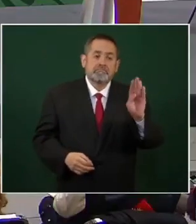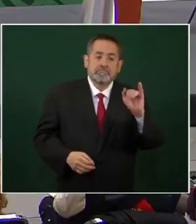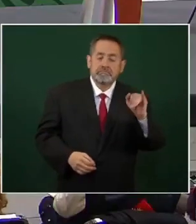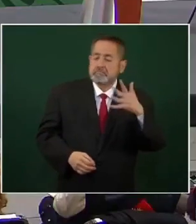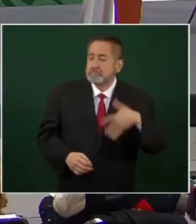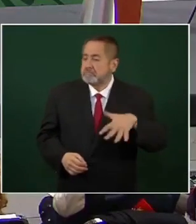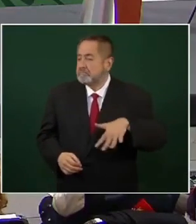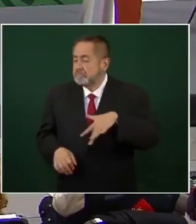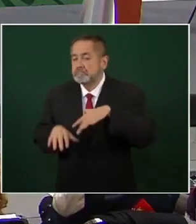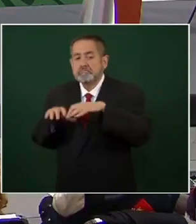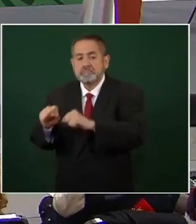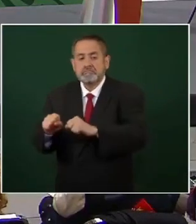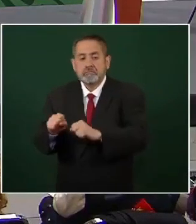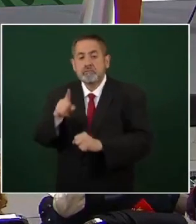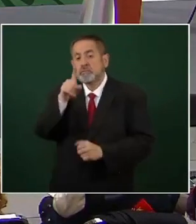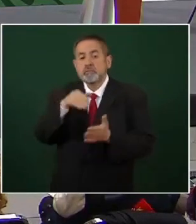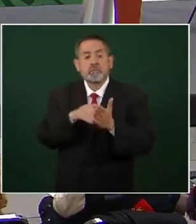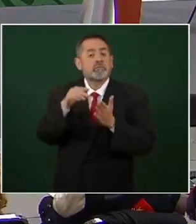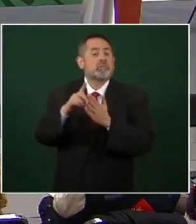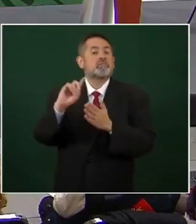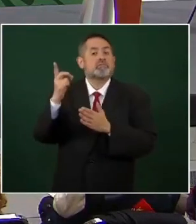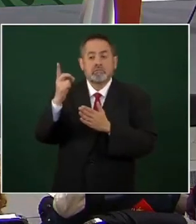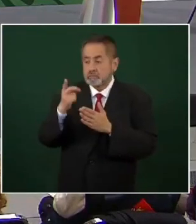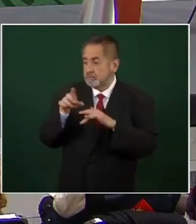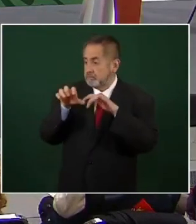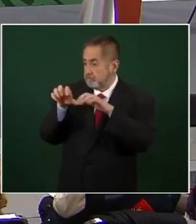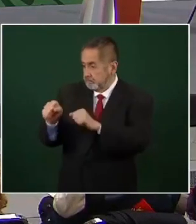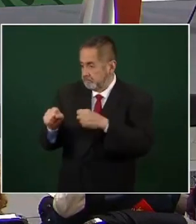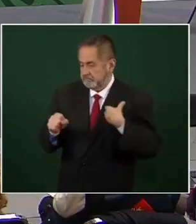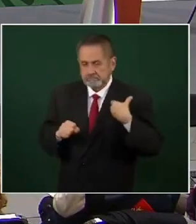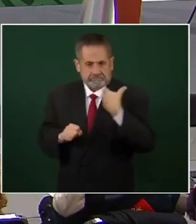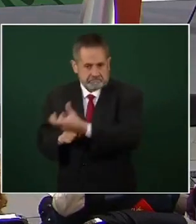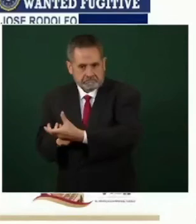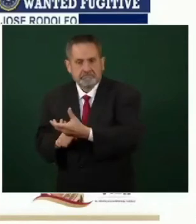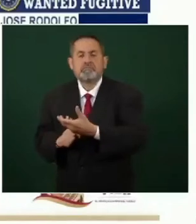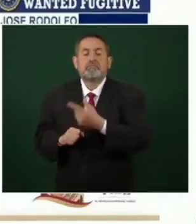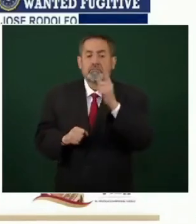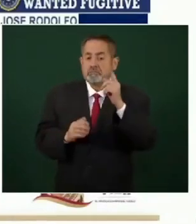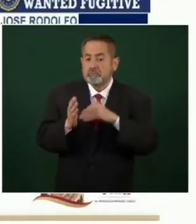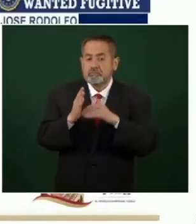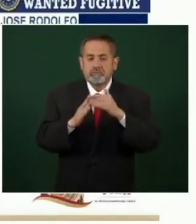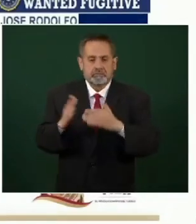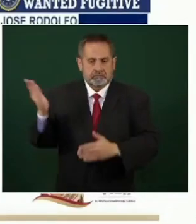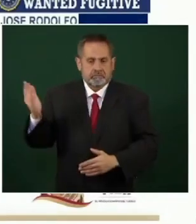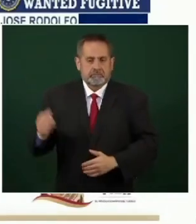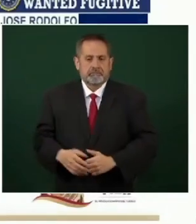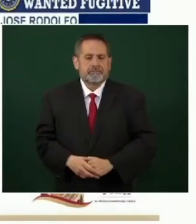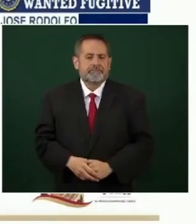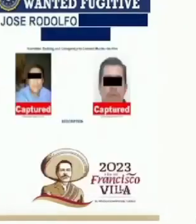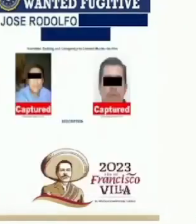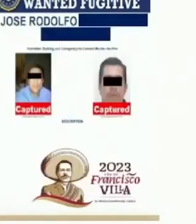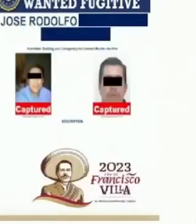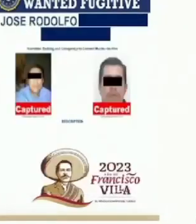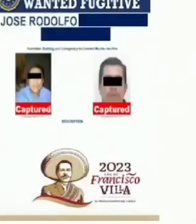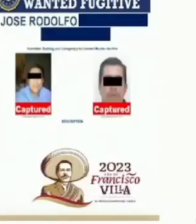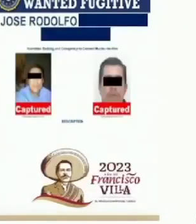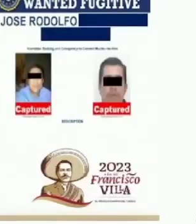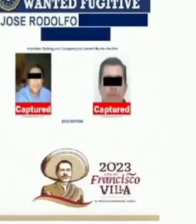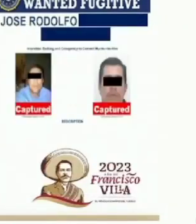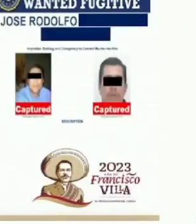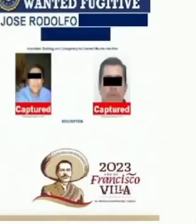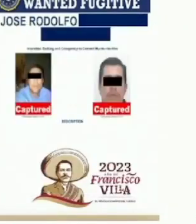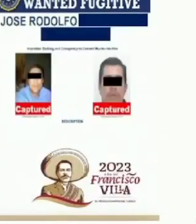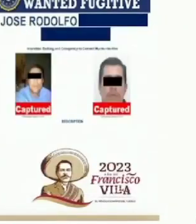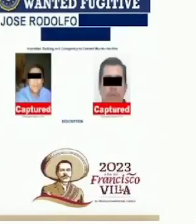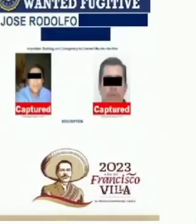se ofrecía $1,000,000 por su captura y pertenece presuntamente al